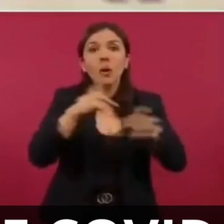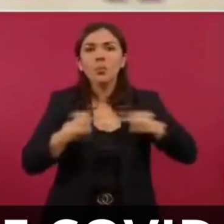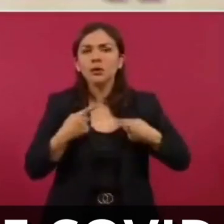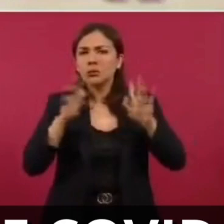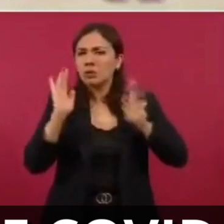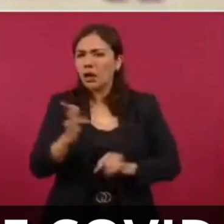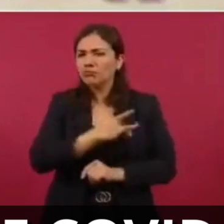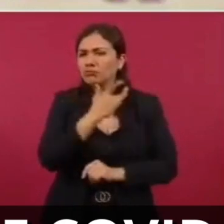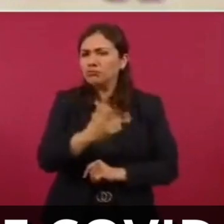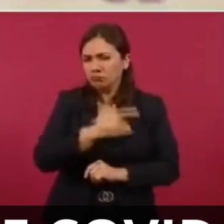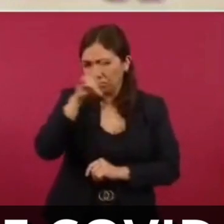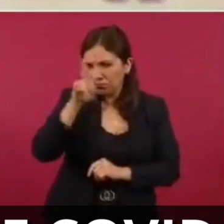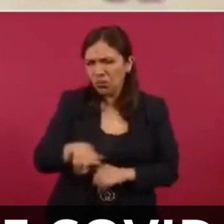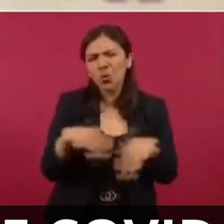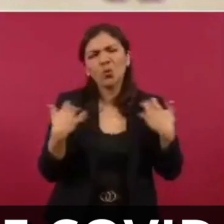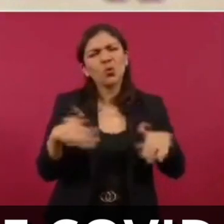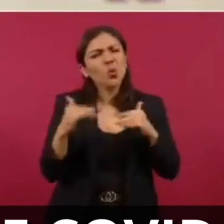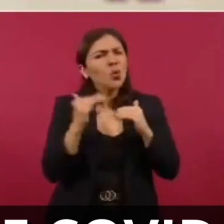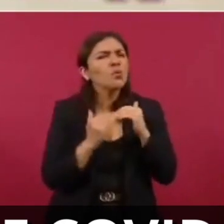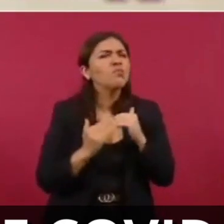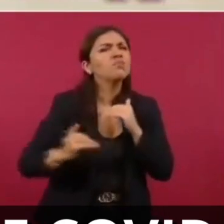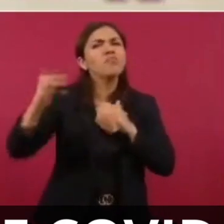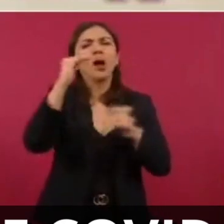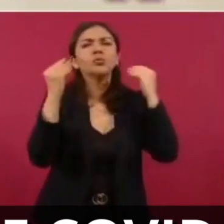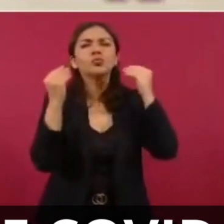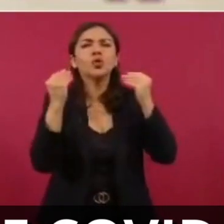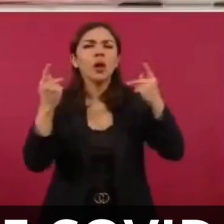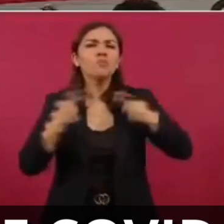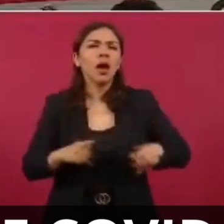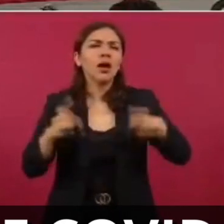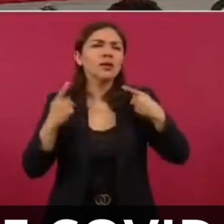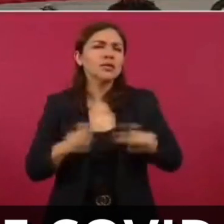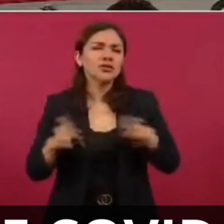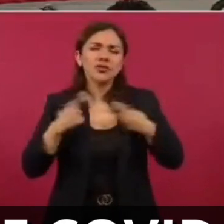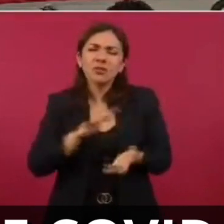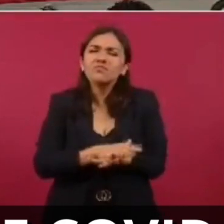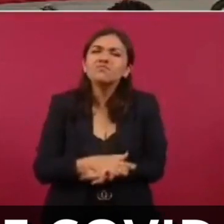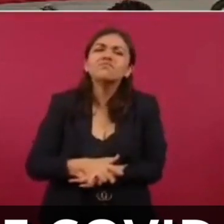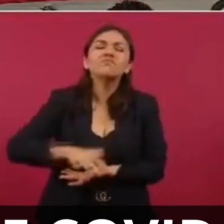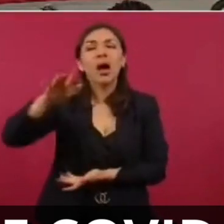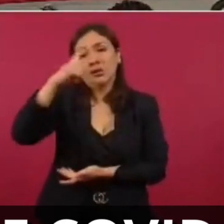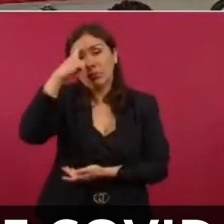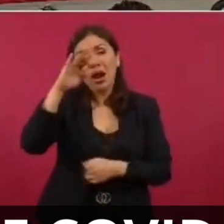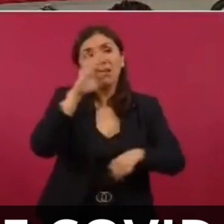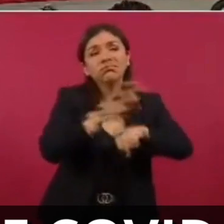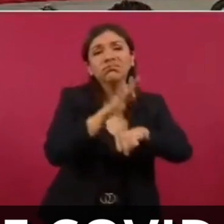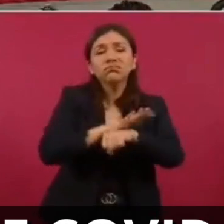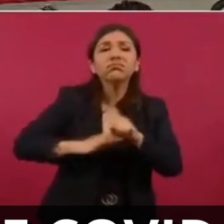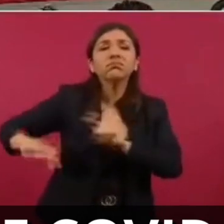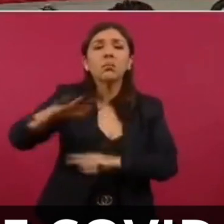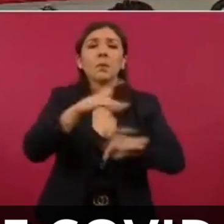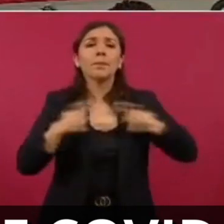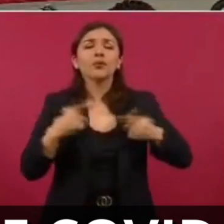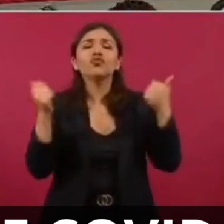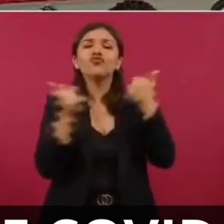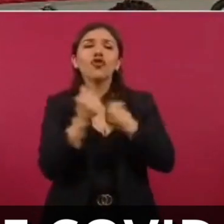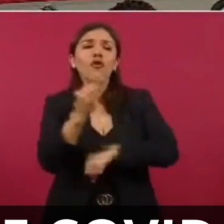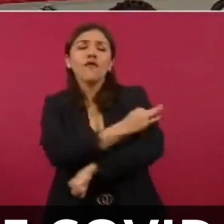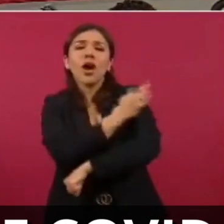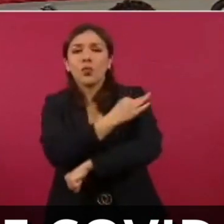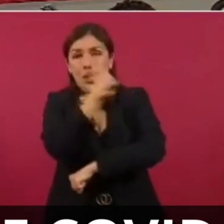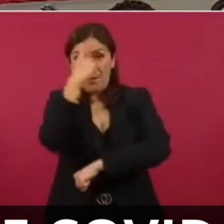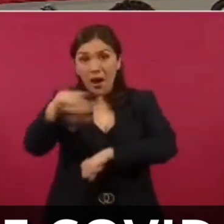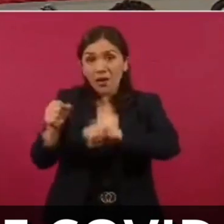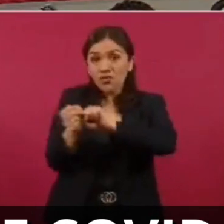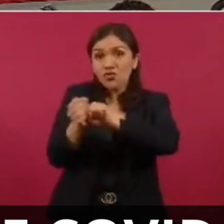de una gran proporción, por supuesto absolutamente mayoritaria, de la población que tiene protección. Y por eso tenemos